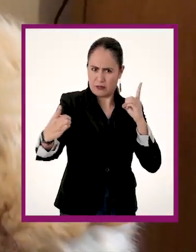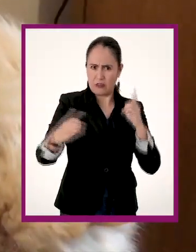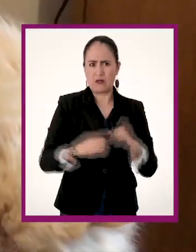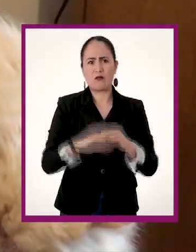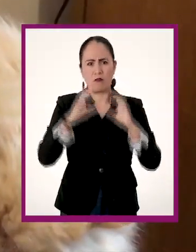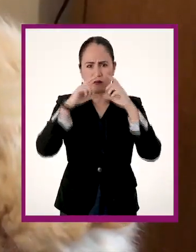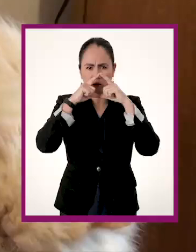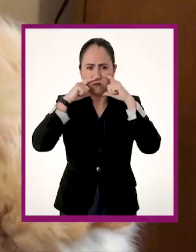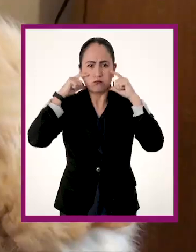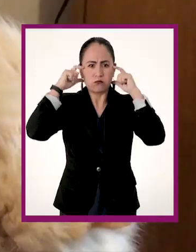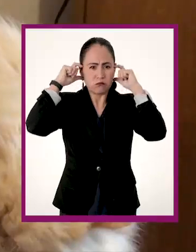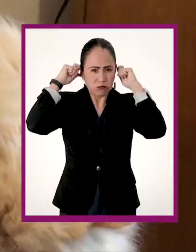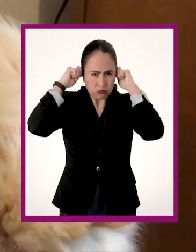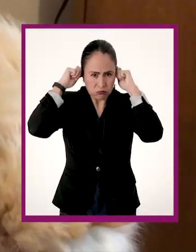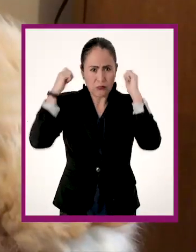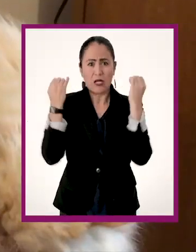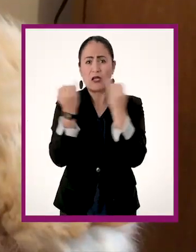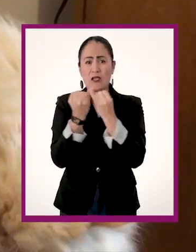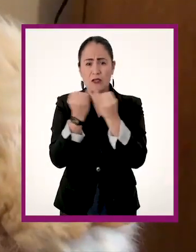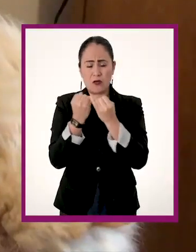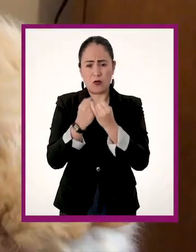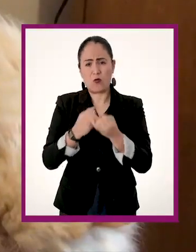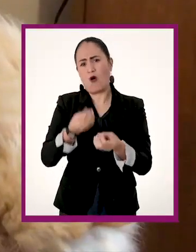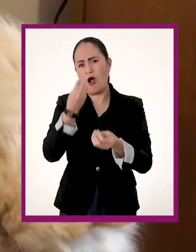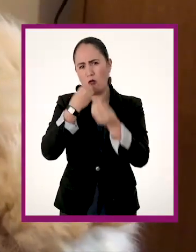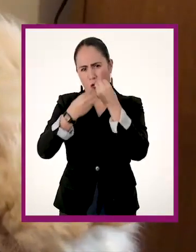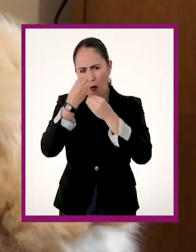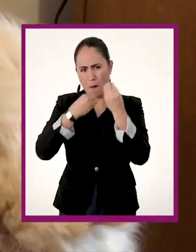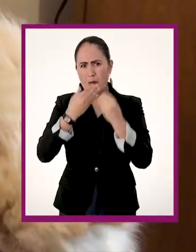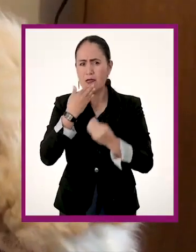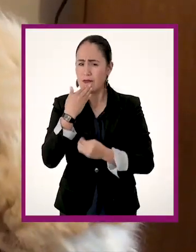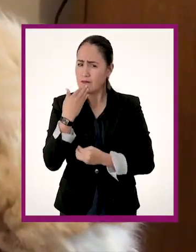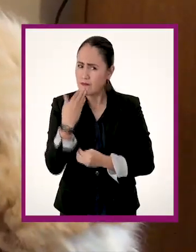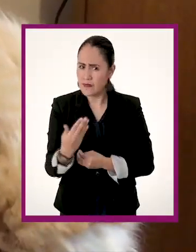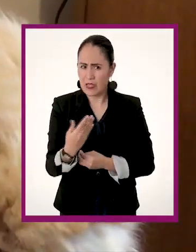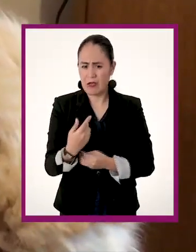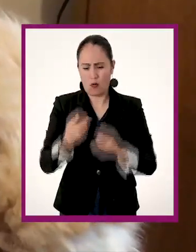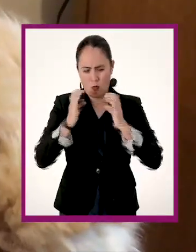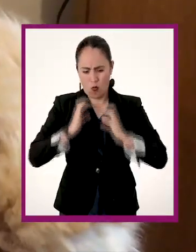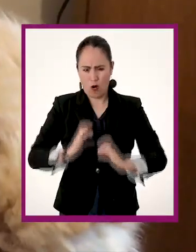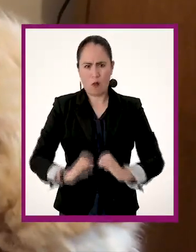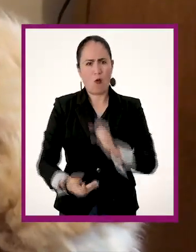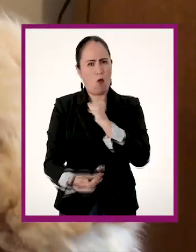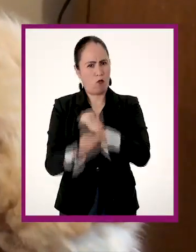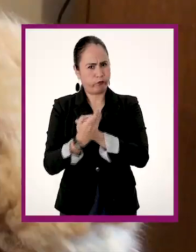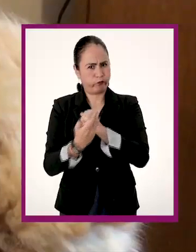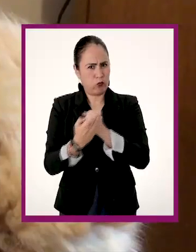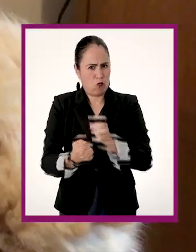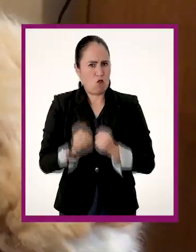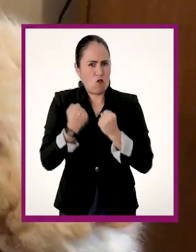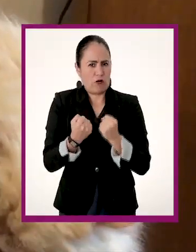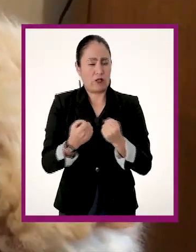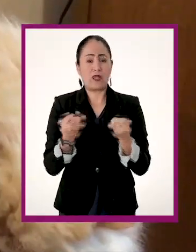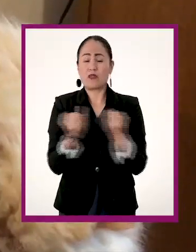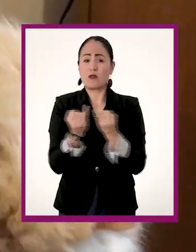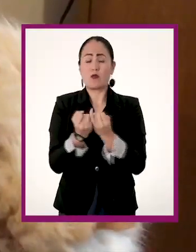sana distancia, cubrebocas, y reforcemos nuestro sistema inmunológico con una muy buena